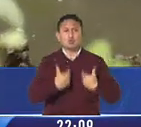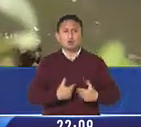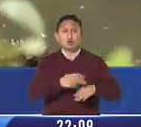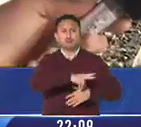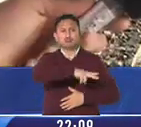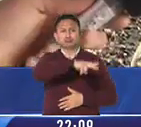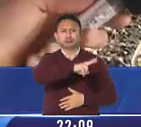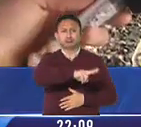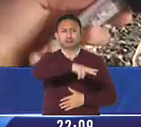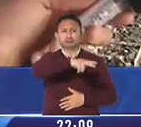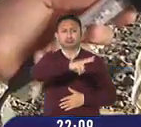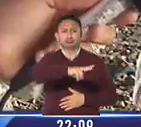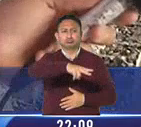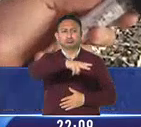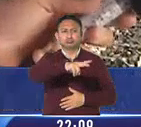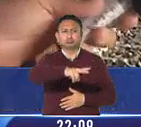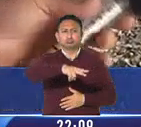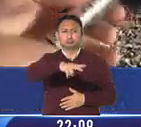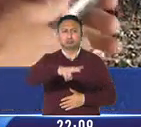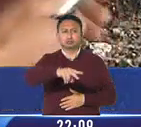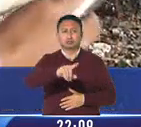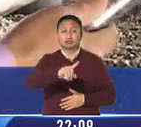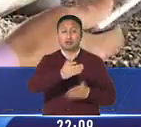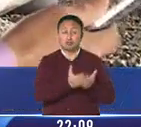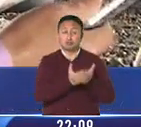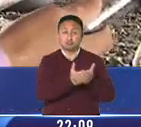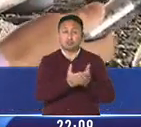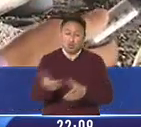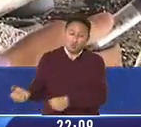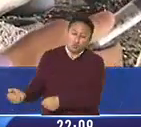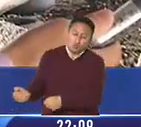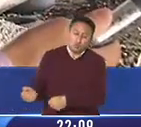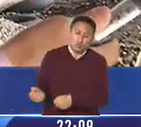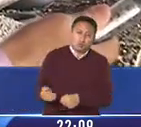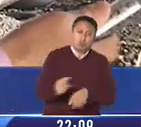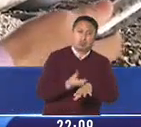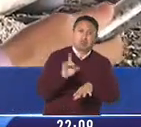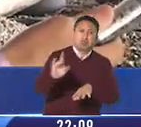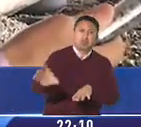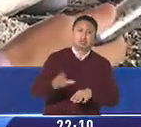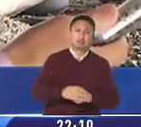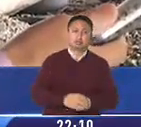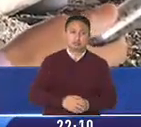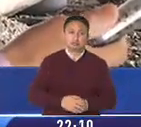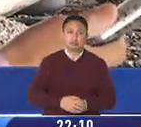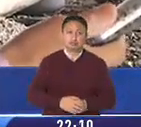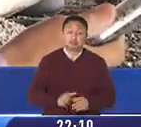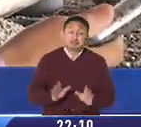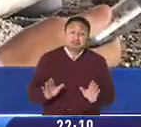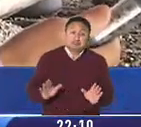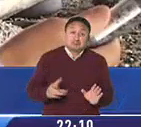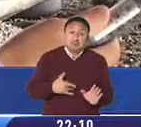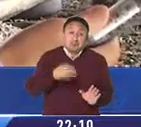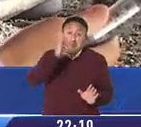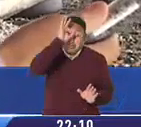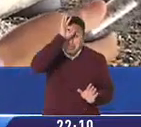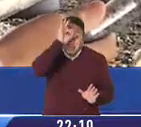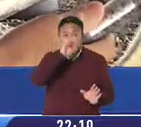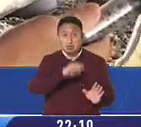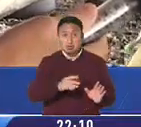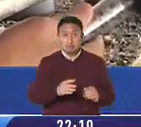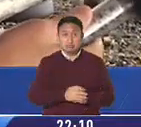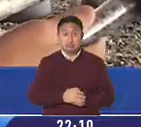sin vida. Cuando lo veí, que una canoa lo traía de por allá y ahí lo dejó ahí. Me decía un ahogado, pero no se sabe, que tiene dos